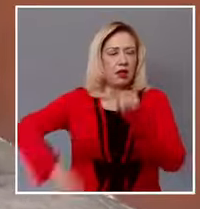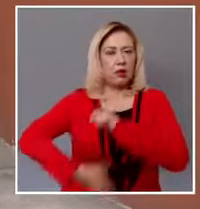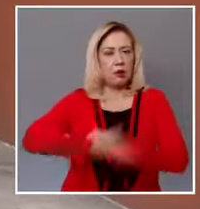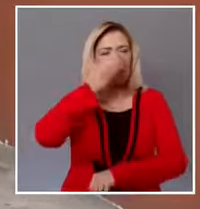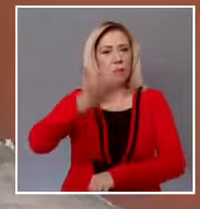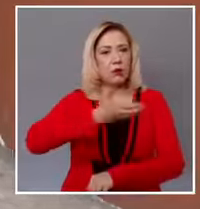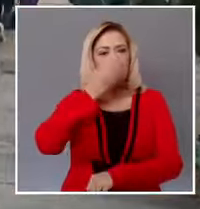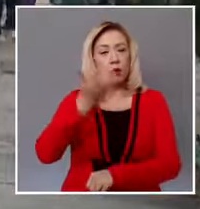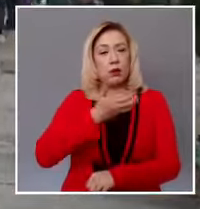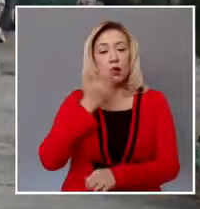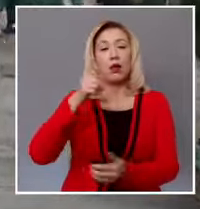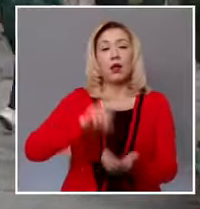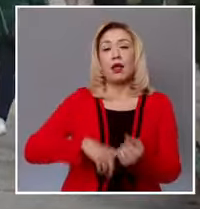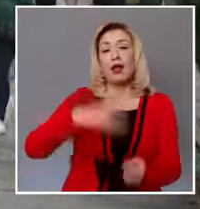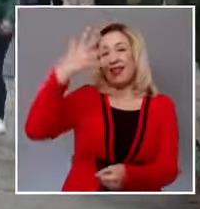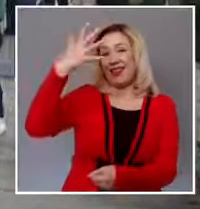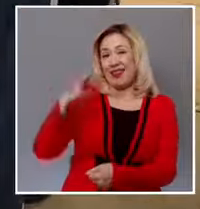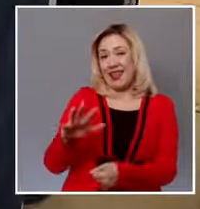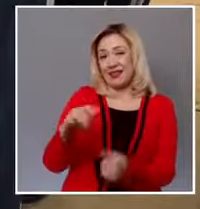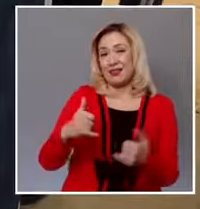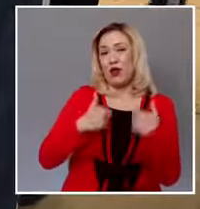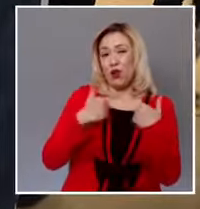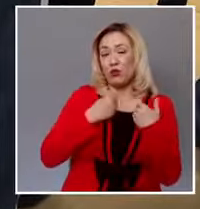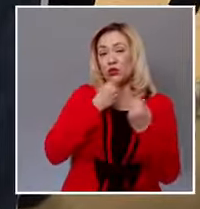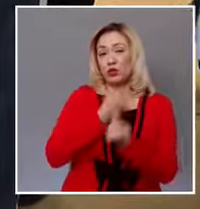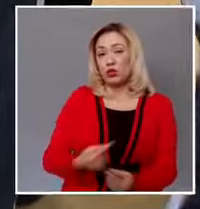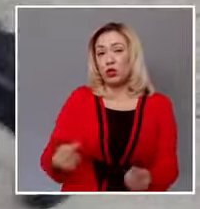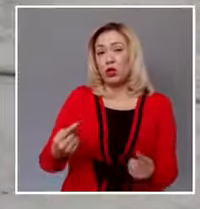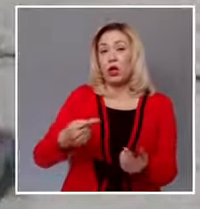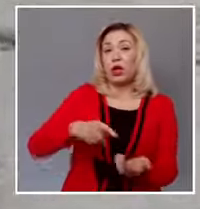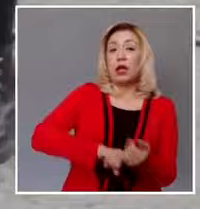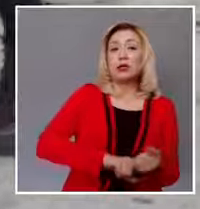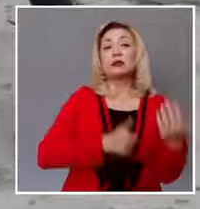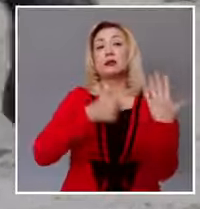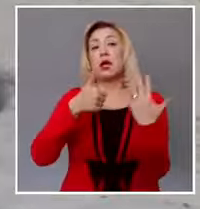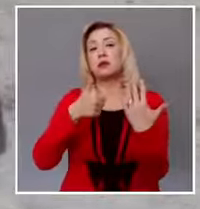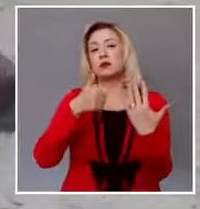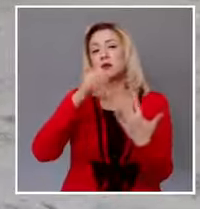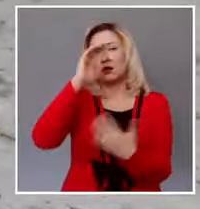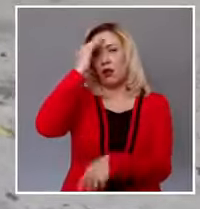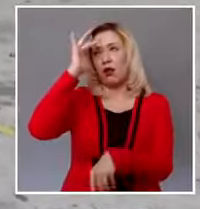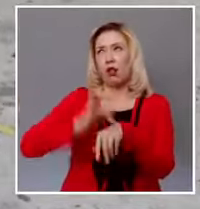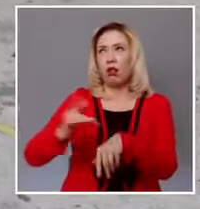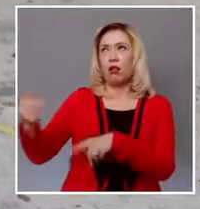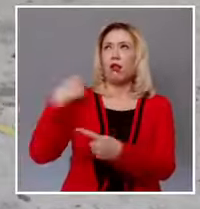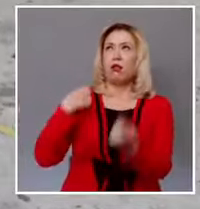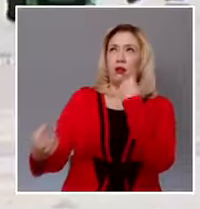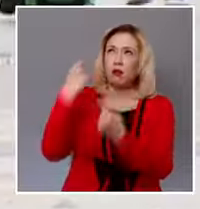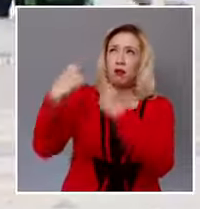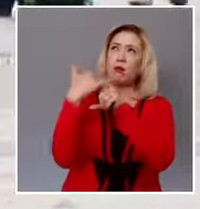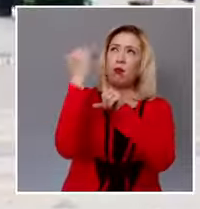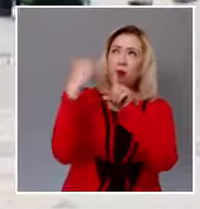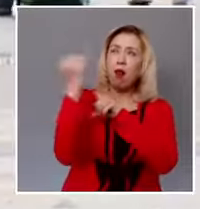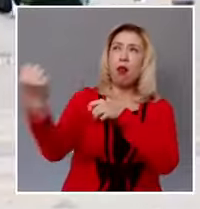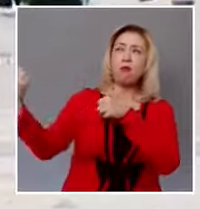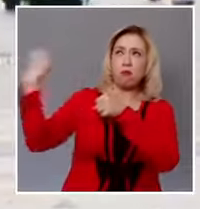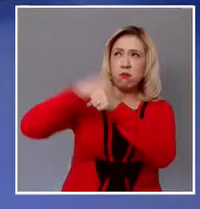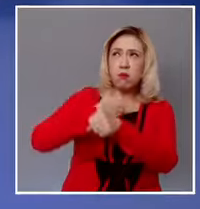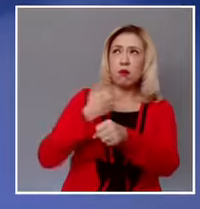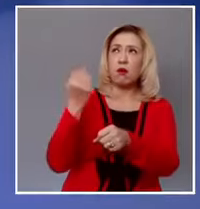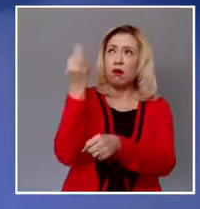10 infantes y adolescentes en el país, que son víctimas de malos tratos físicos, verbales y psicológicos, entre